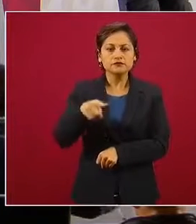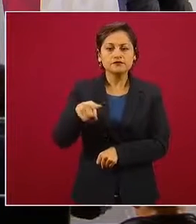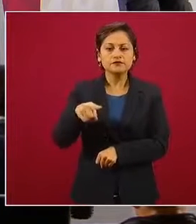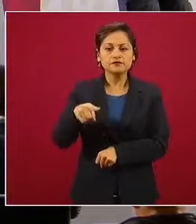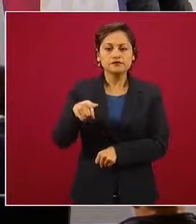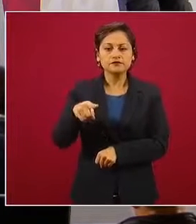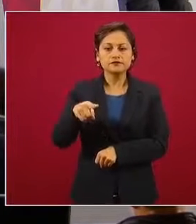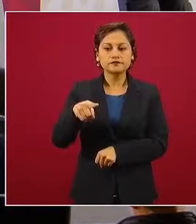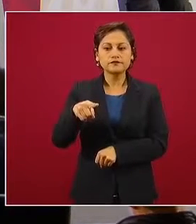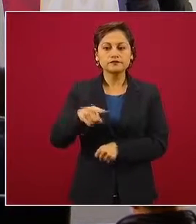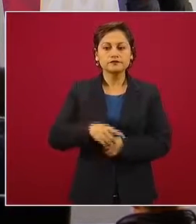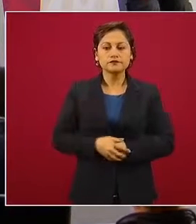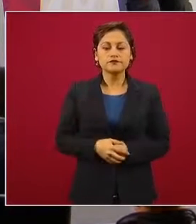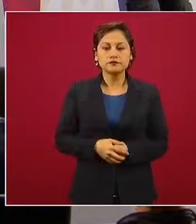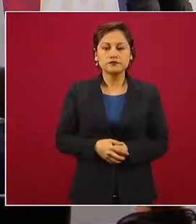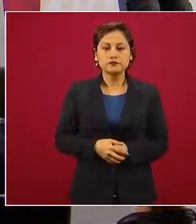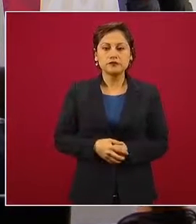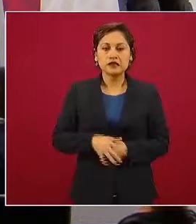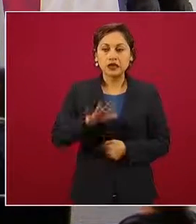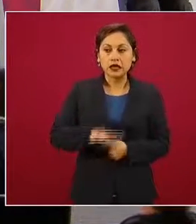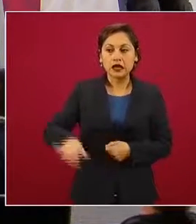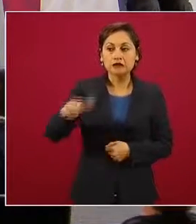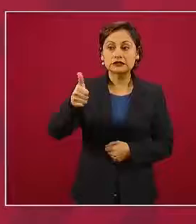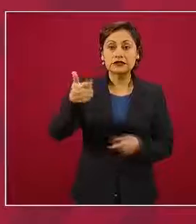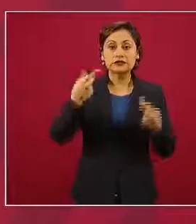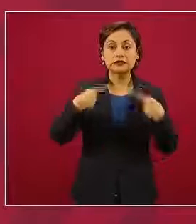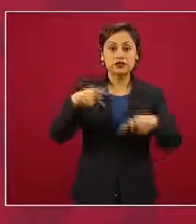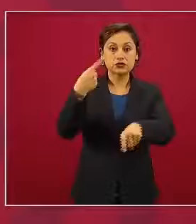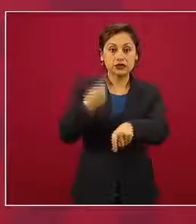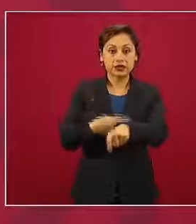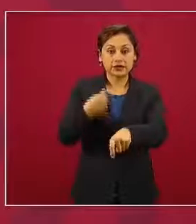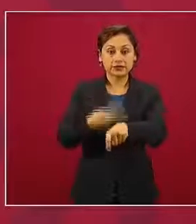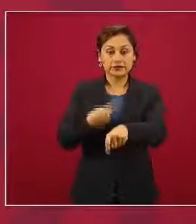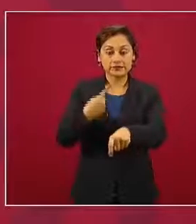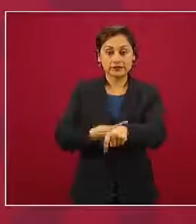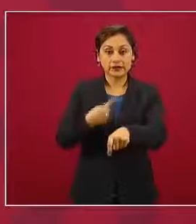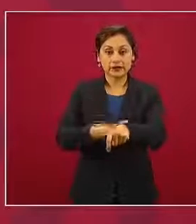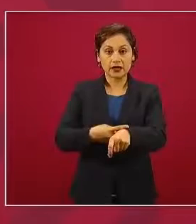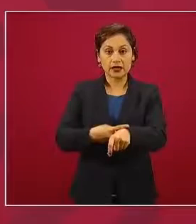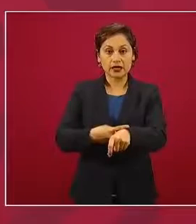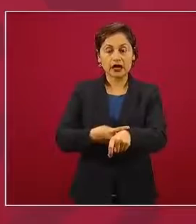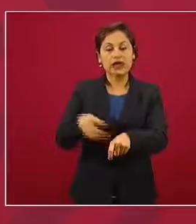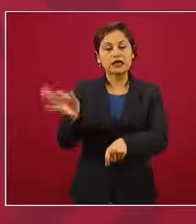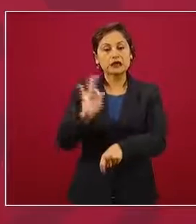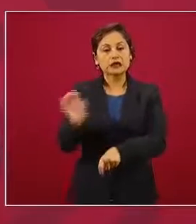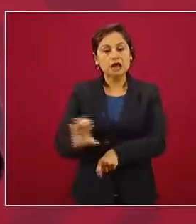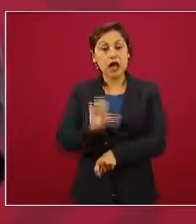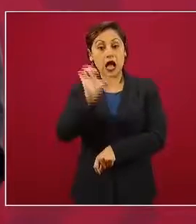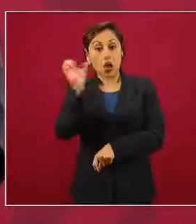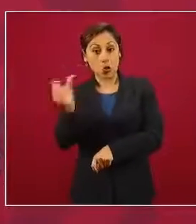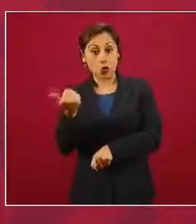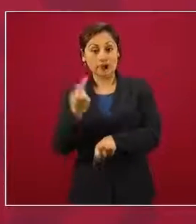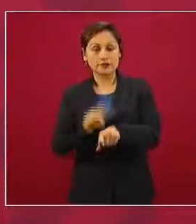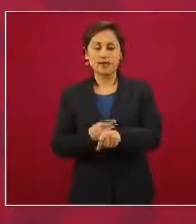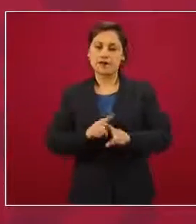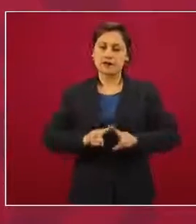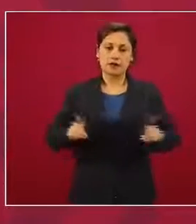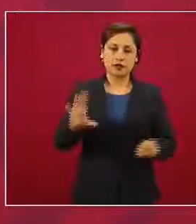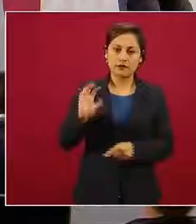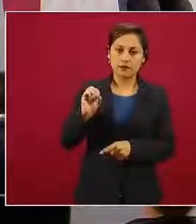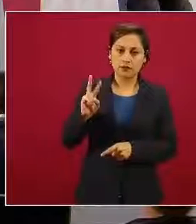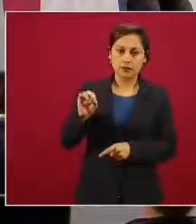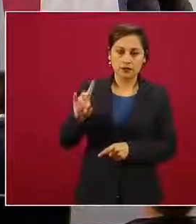4 de cada 6 que pueden ser otras enfermedades diferentes a la infección por